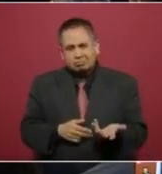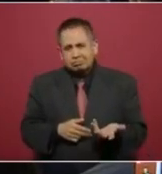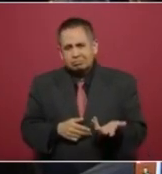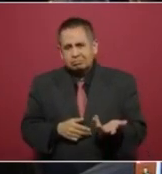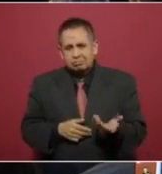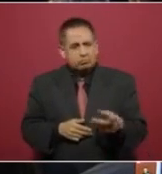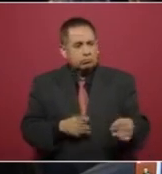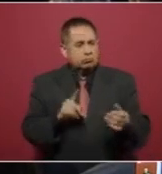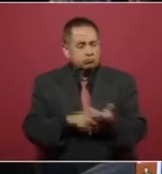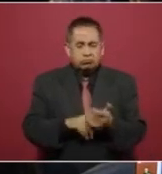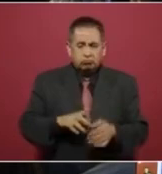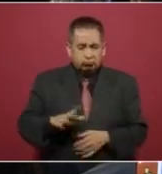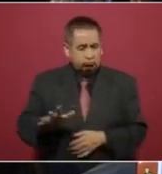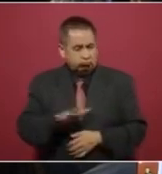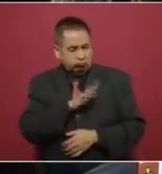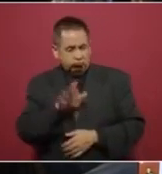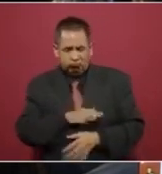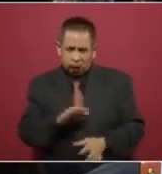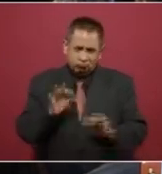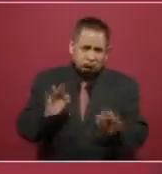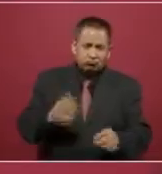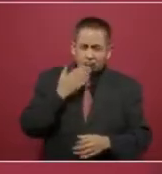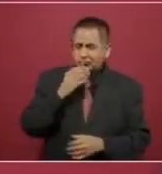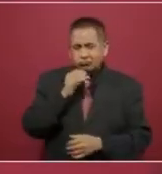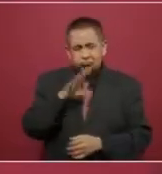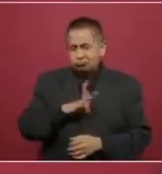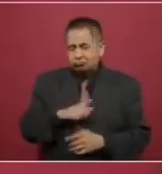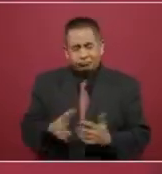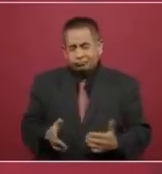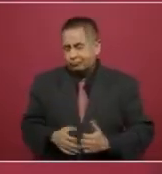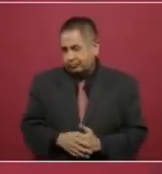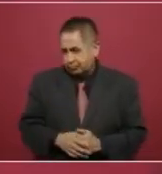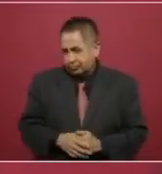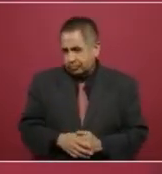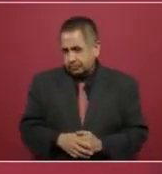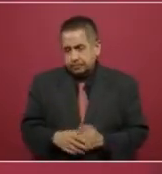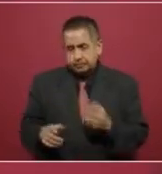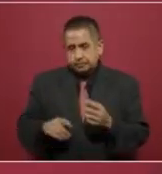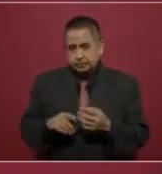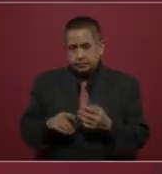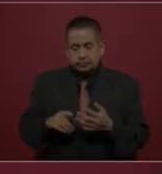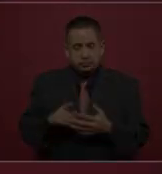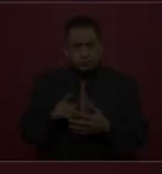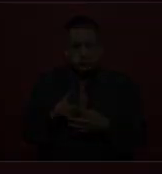la calidad de la obra. Con información de Verónica Torres Lizama, Notimex.